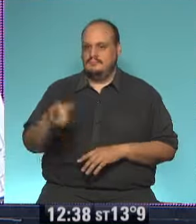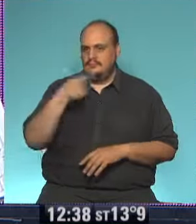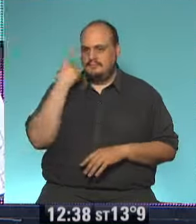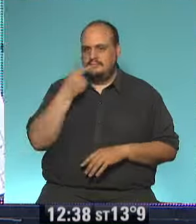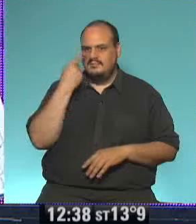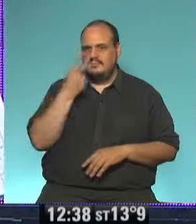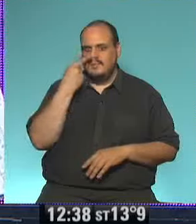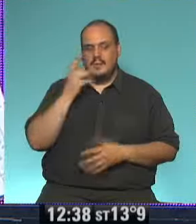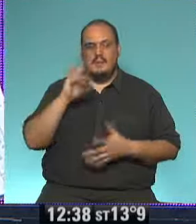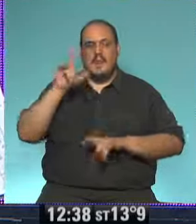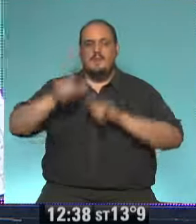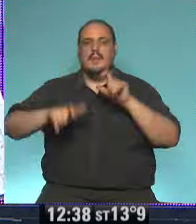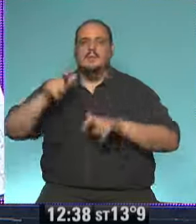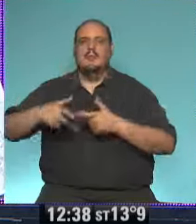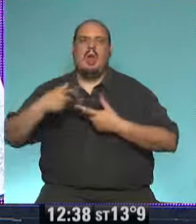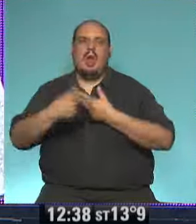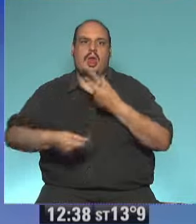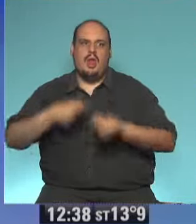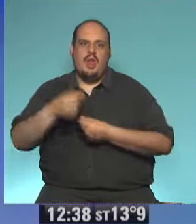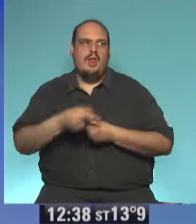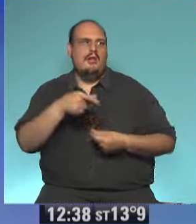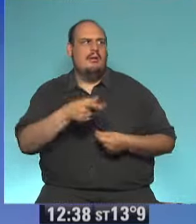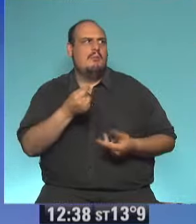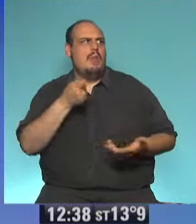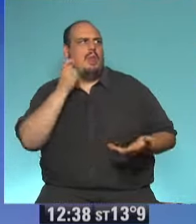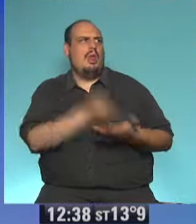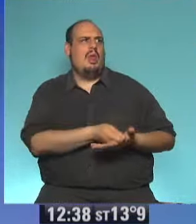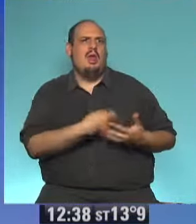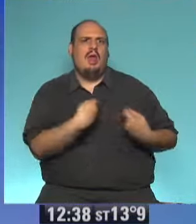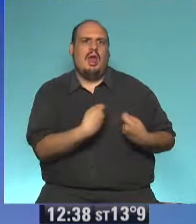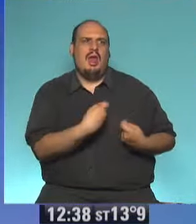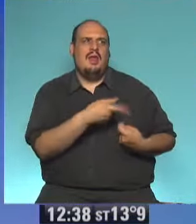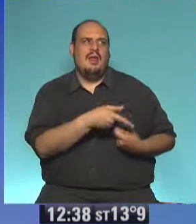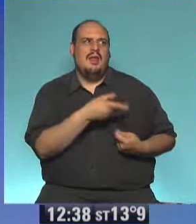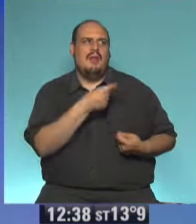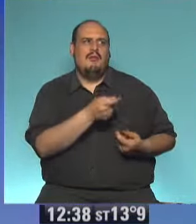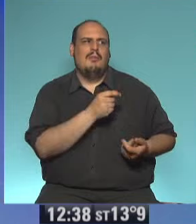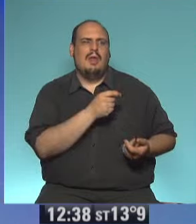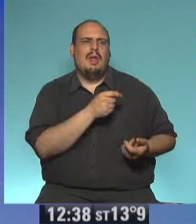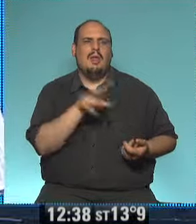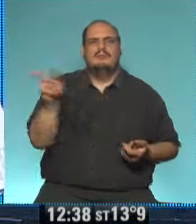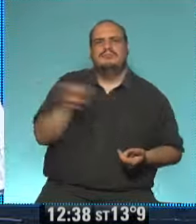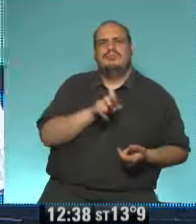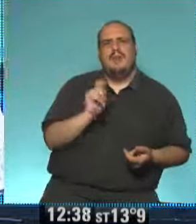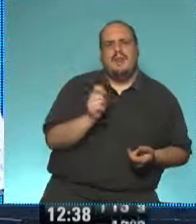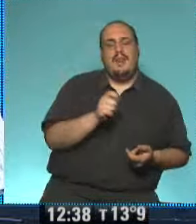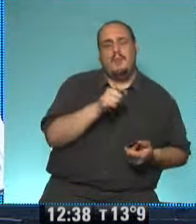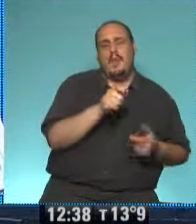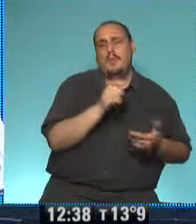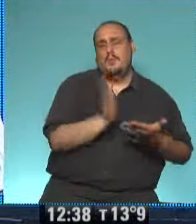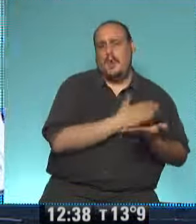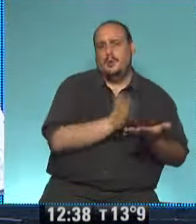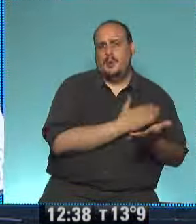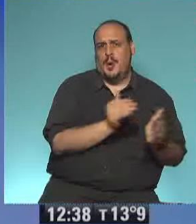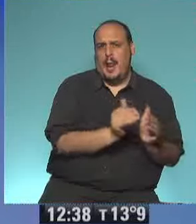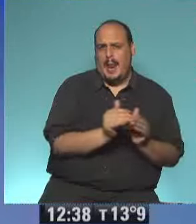que el consumidor sepa y pueda elegir dónde poner el dinero, ¿no? ¿A quién está yendo ese dinero? Porque quizás son pequeños productores que no tienen